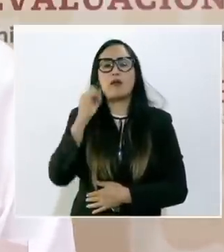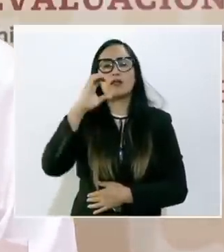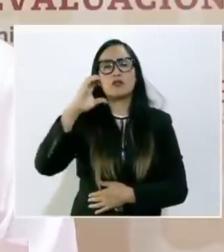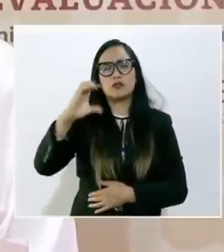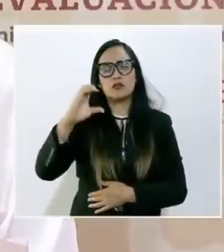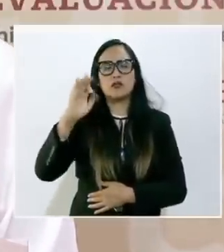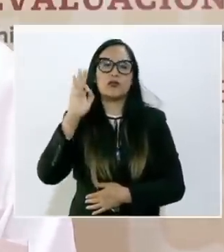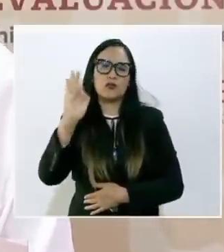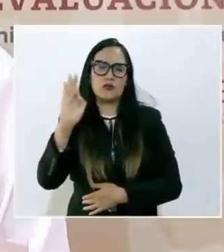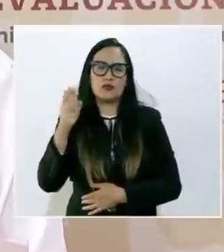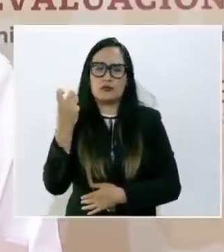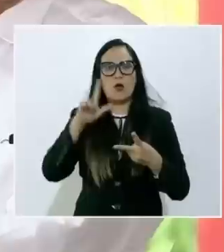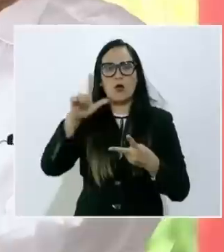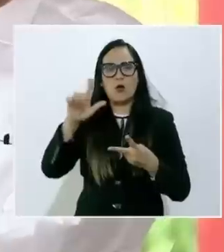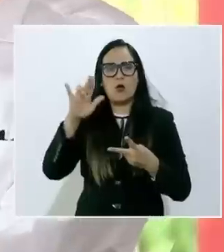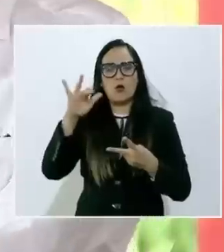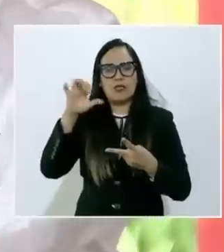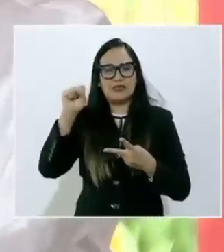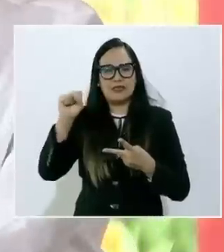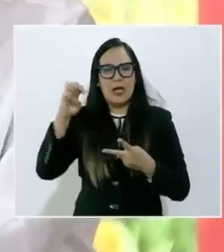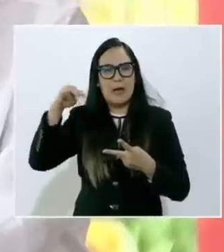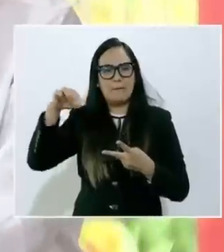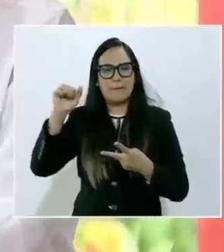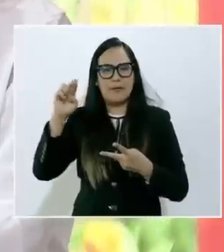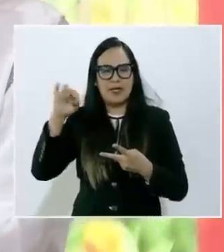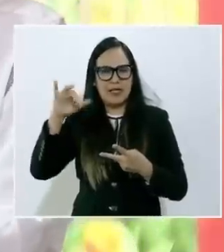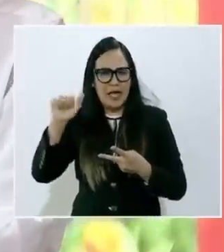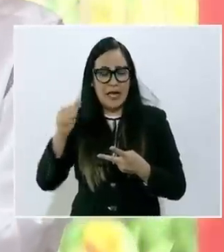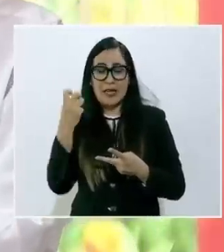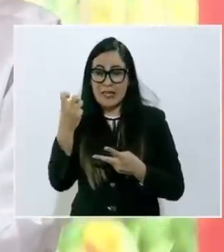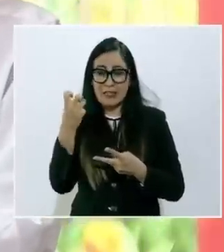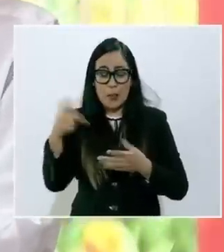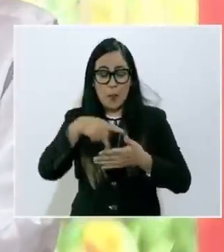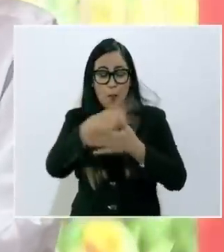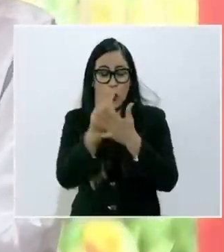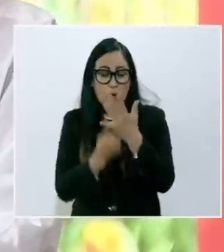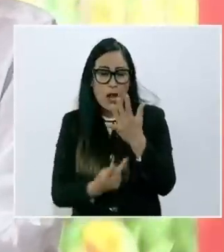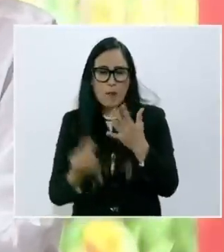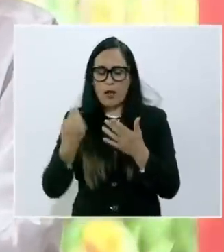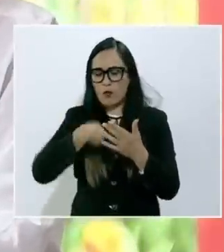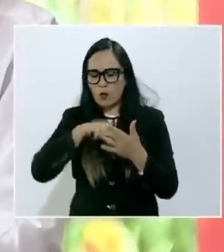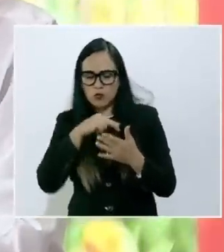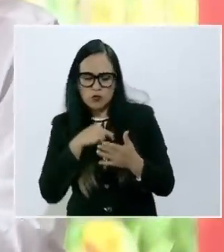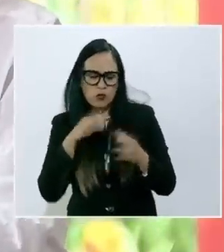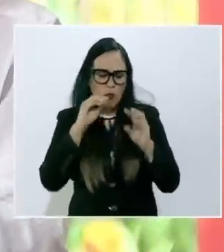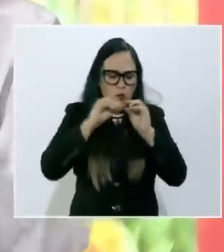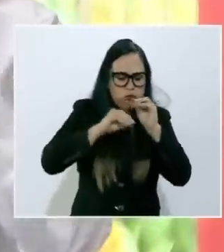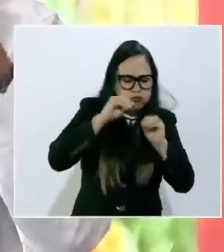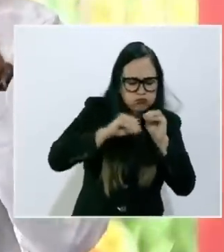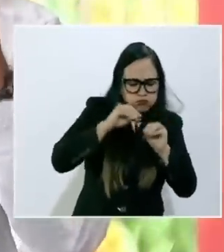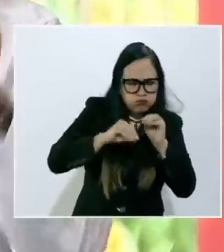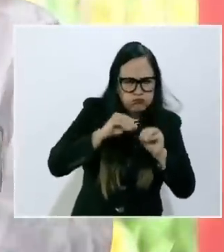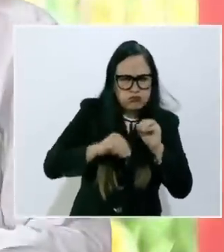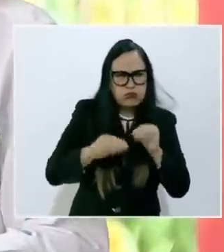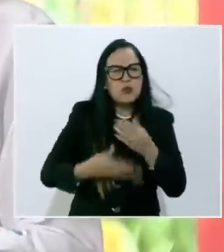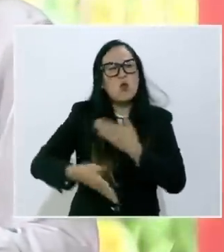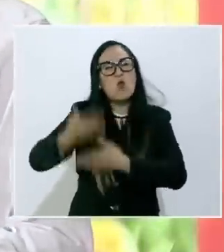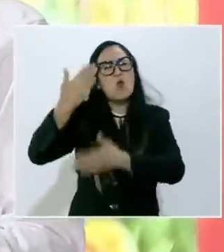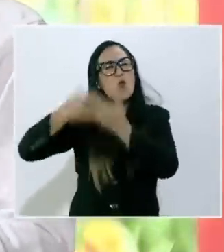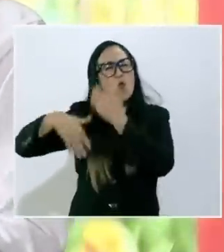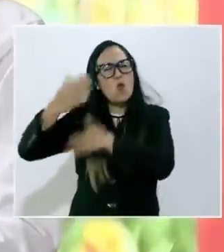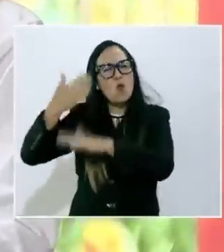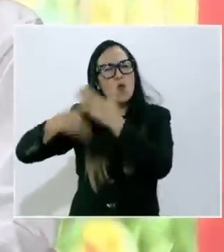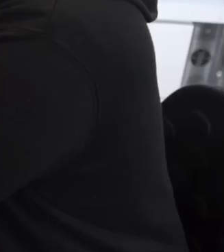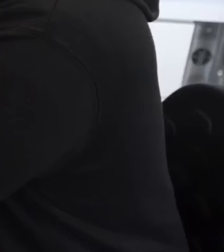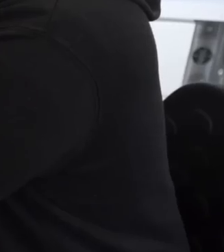Construyendo el Futuro. Este programa lo concebimos desde mucho antes